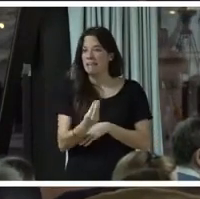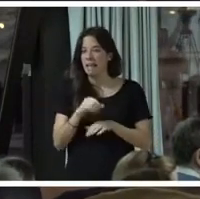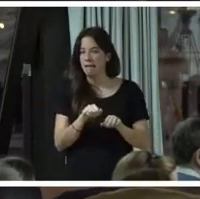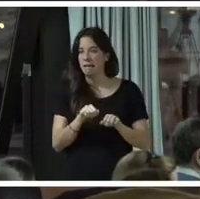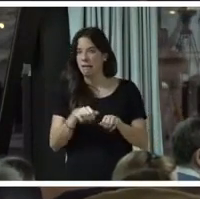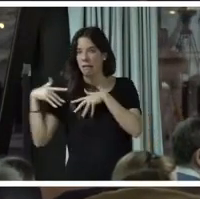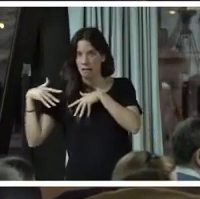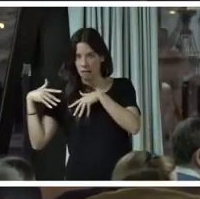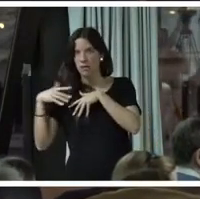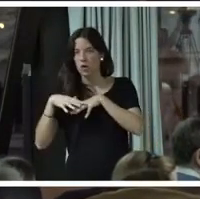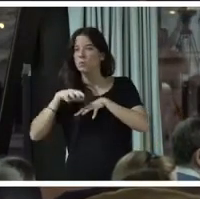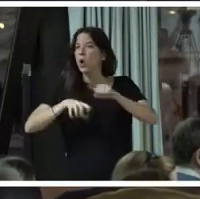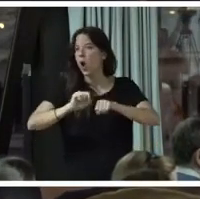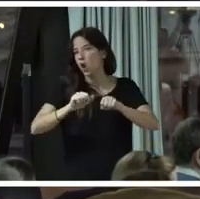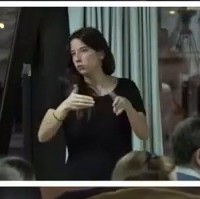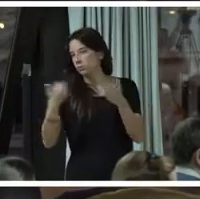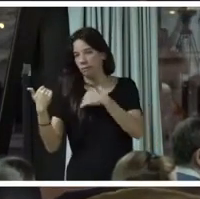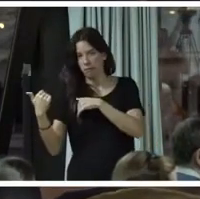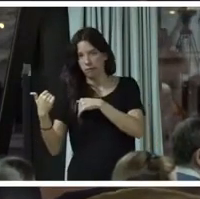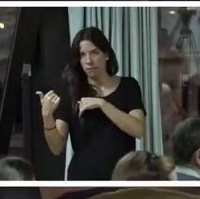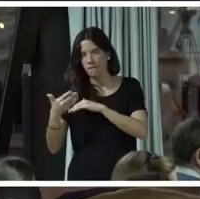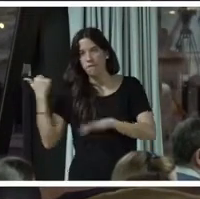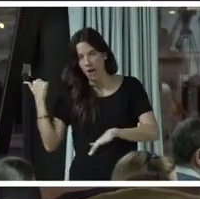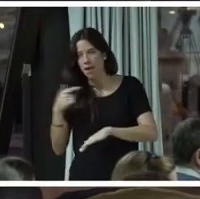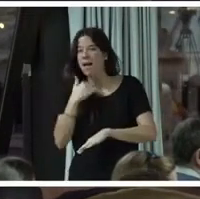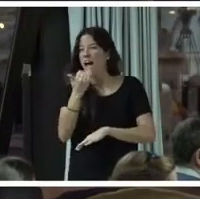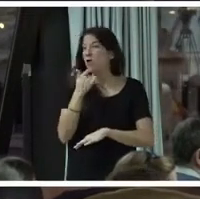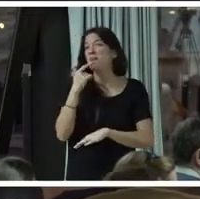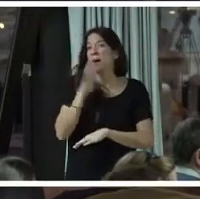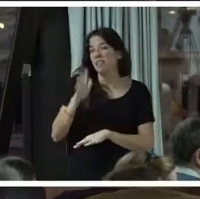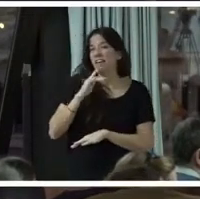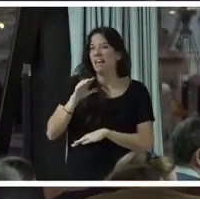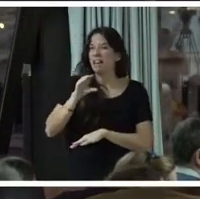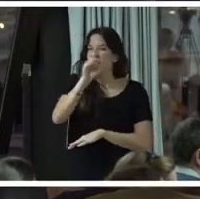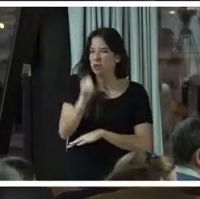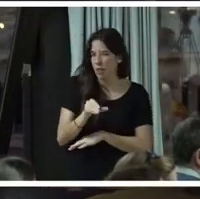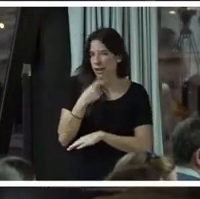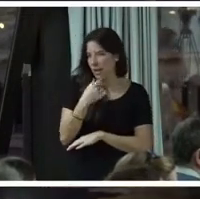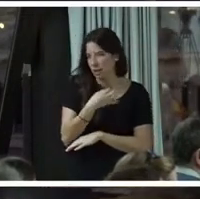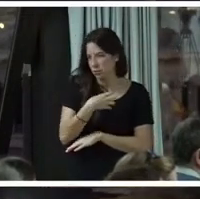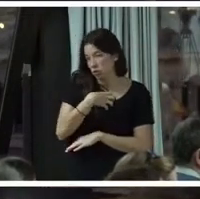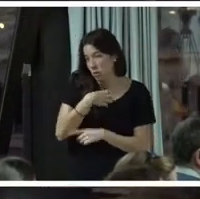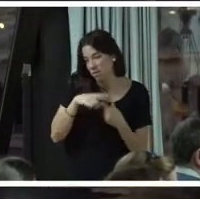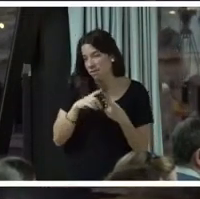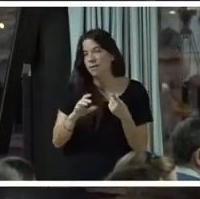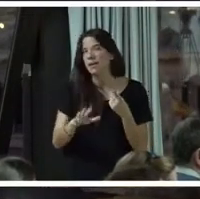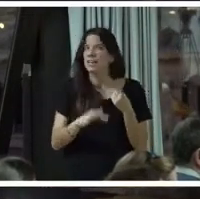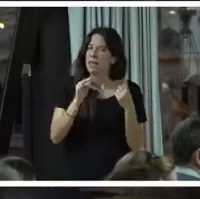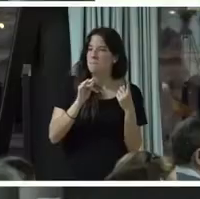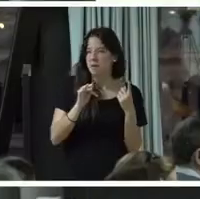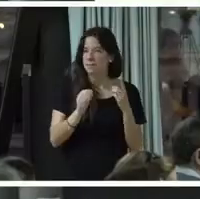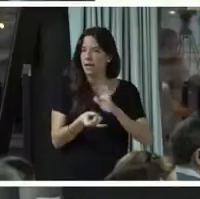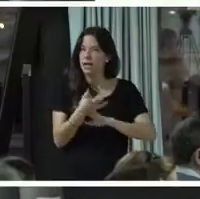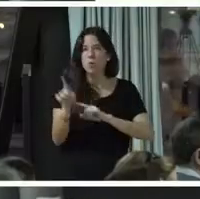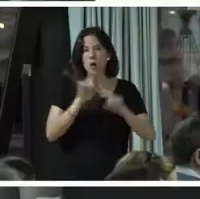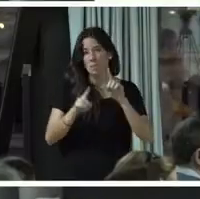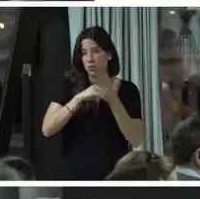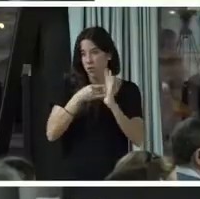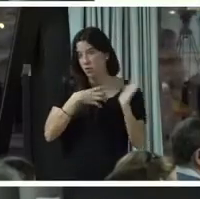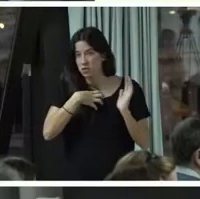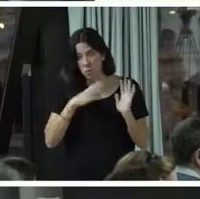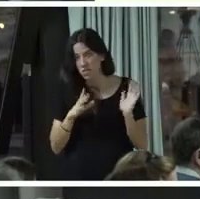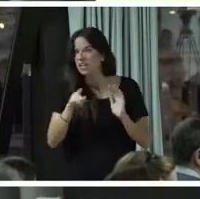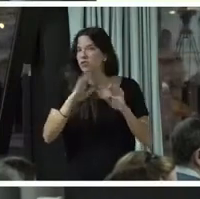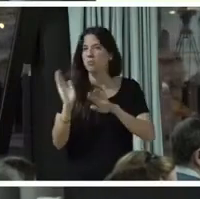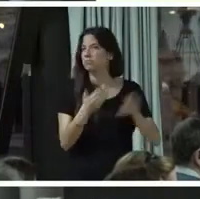remitiéndonos una cuestión que parece que no es factible en cisjordania y que supone un problema irresoluble